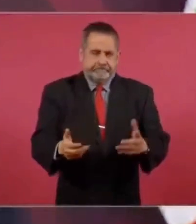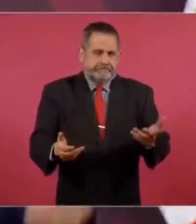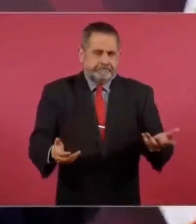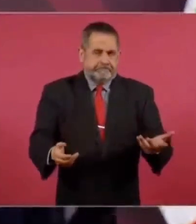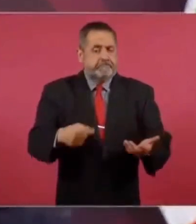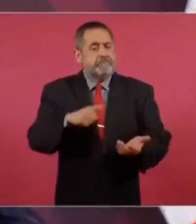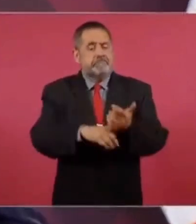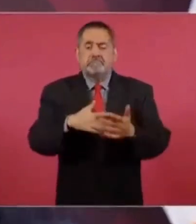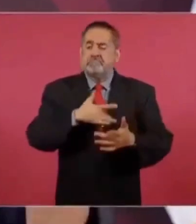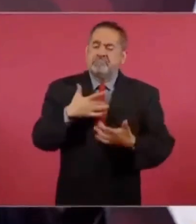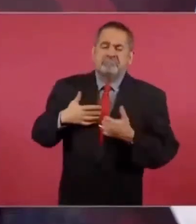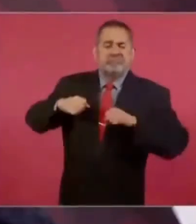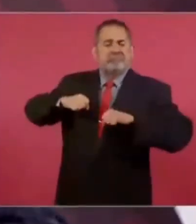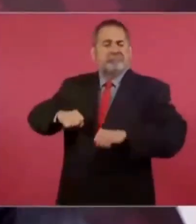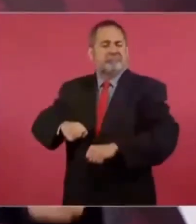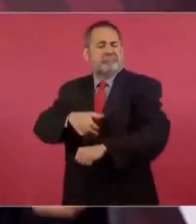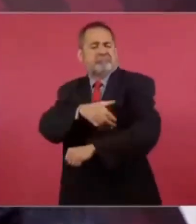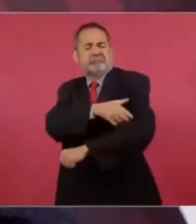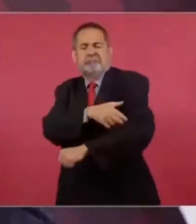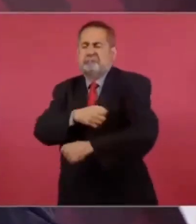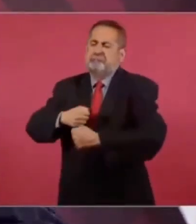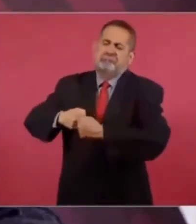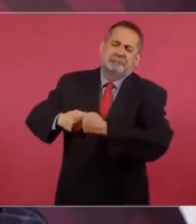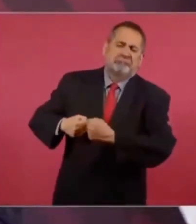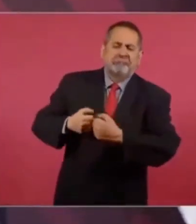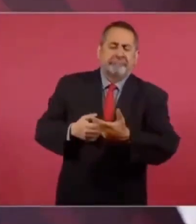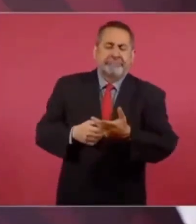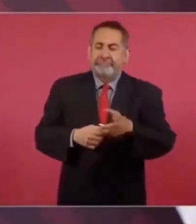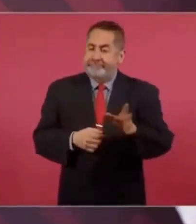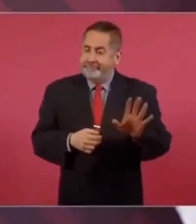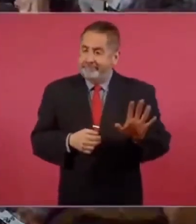porque se sienten muy poderosos,